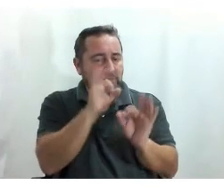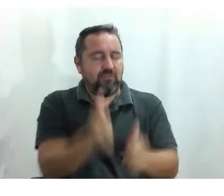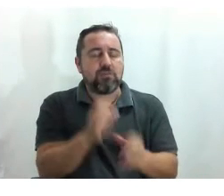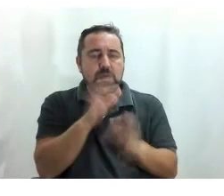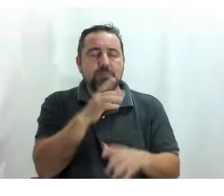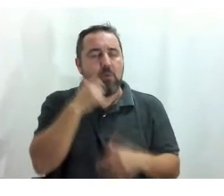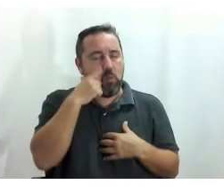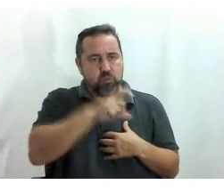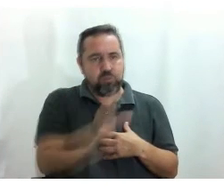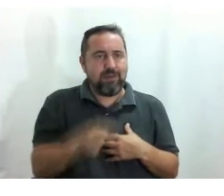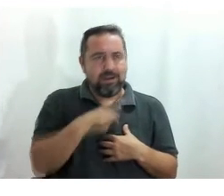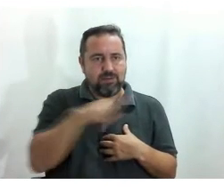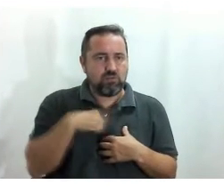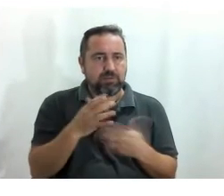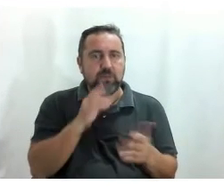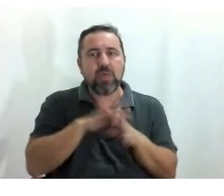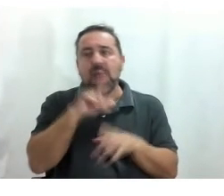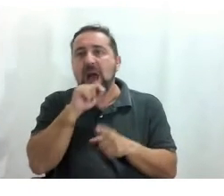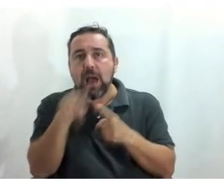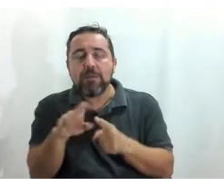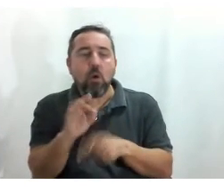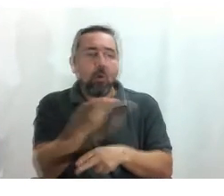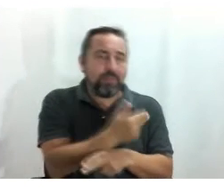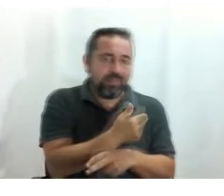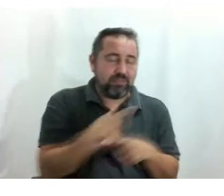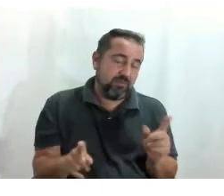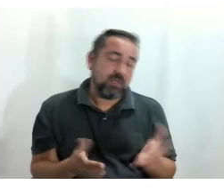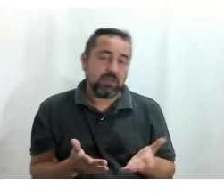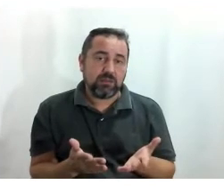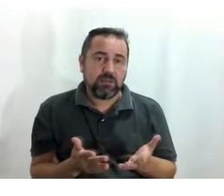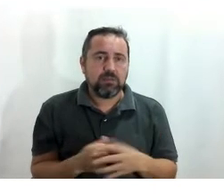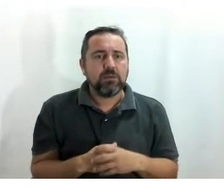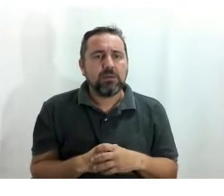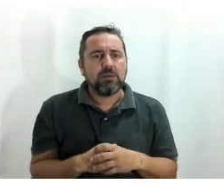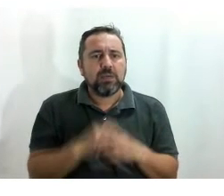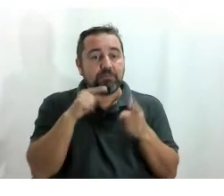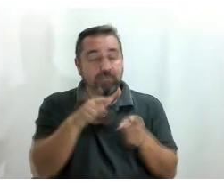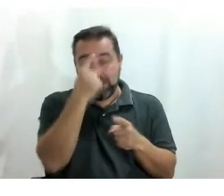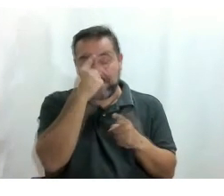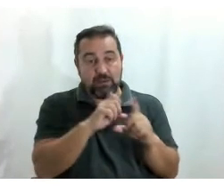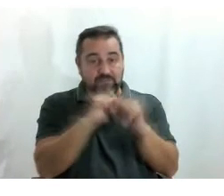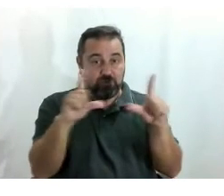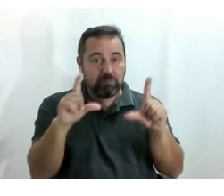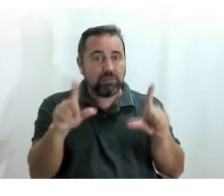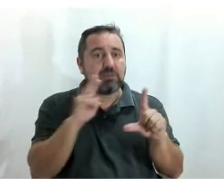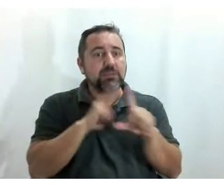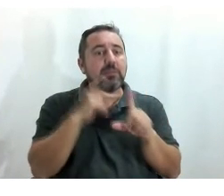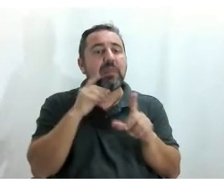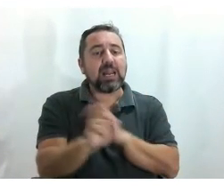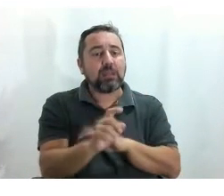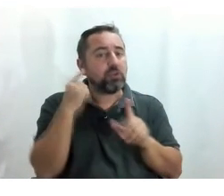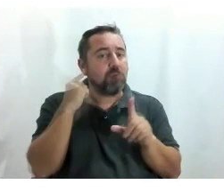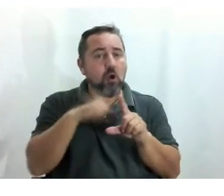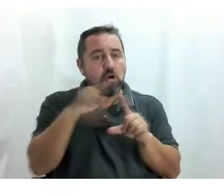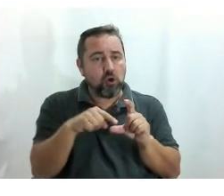que la que puede ser, por ejemplo, en un ave o en un pez. Aquí en esta imagen podéis ver la cóclea de un ratón, veis que